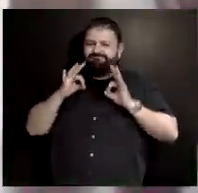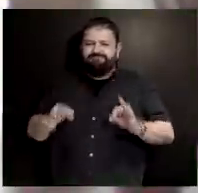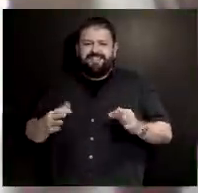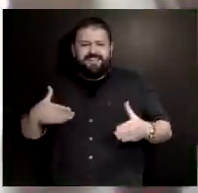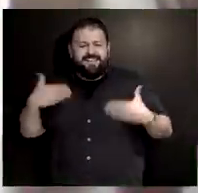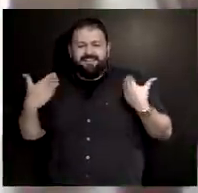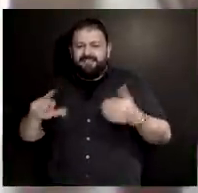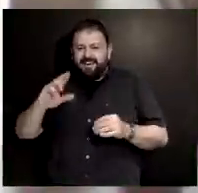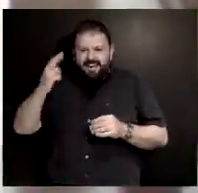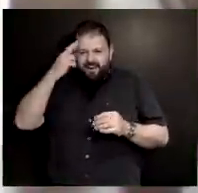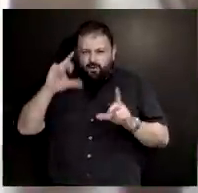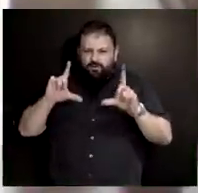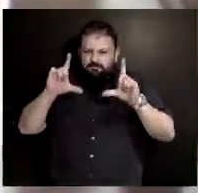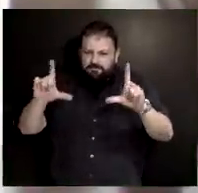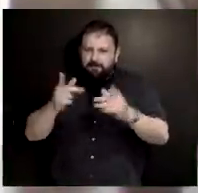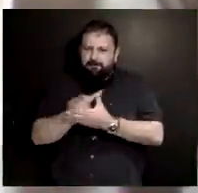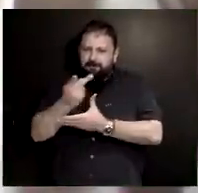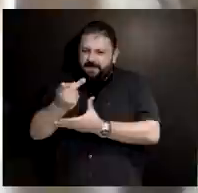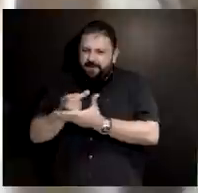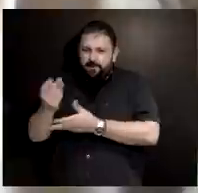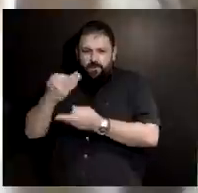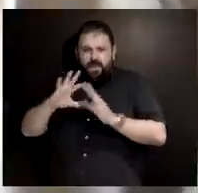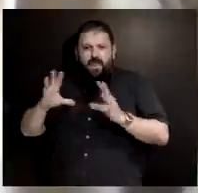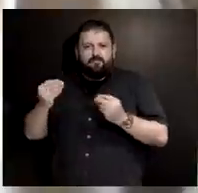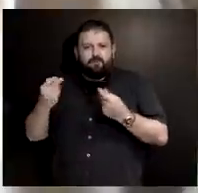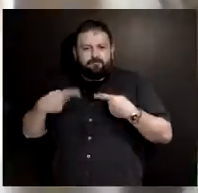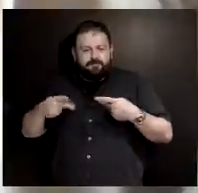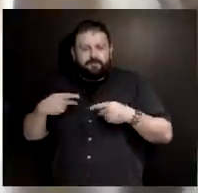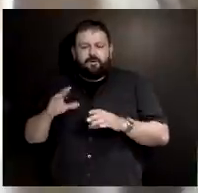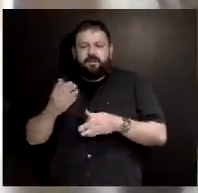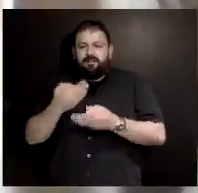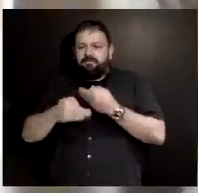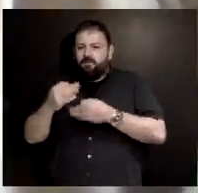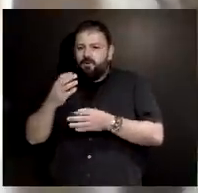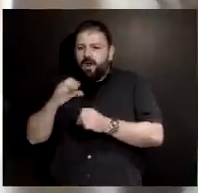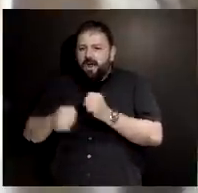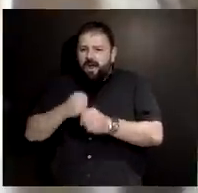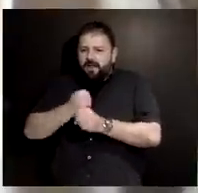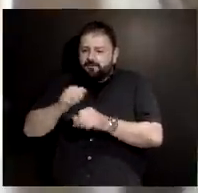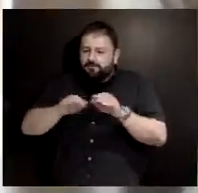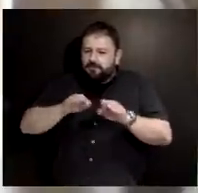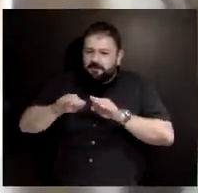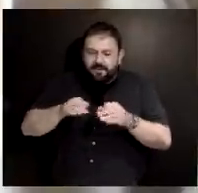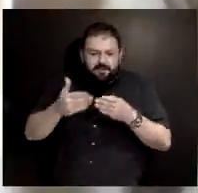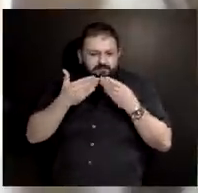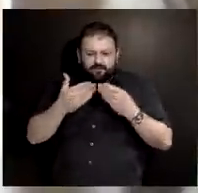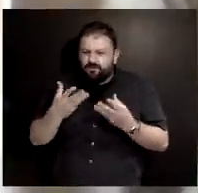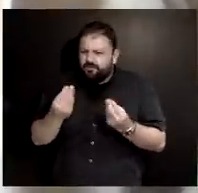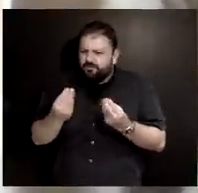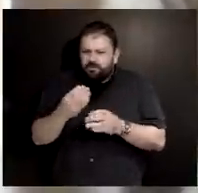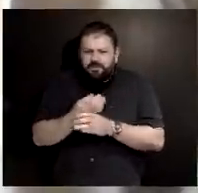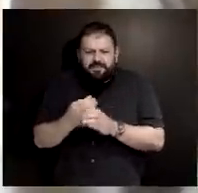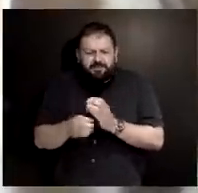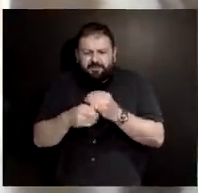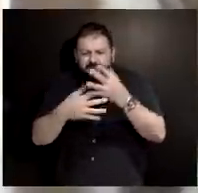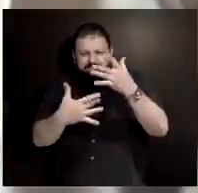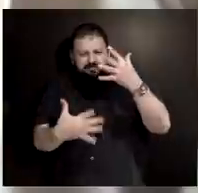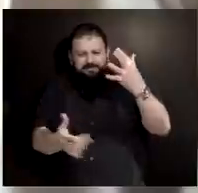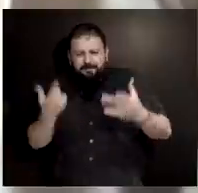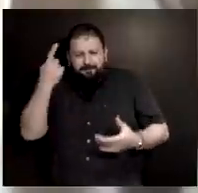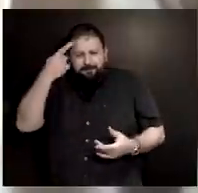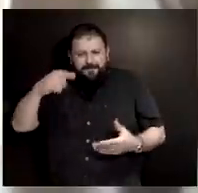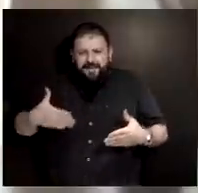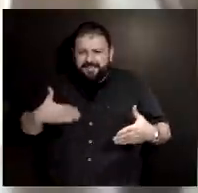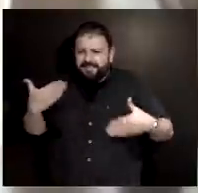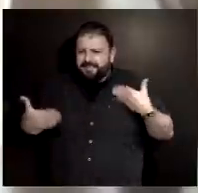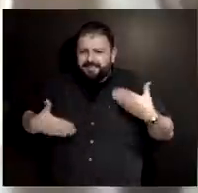gente que tiene muchos años, también al staff de 30 años. Bueno, tenemos muchas cosas que celebrar, y entonces no quiere decir que esta extravaganas no tenga